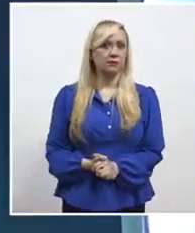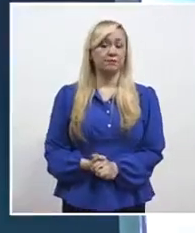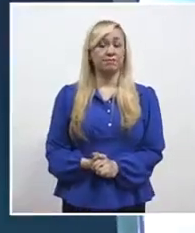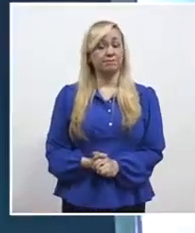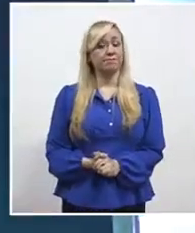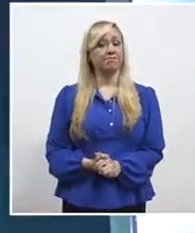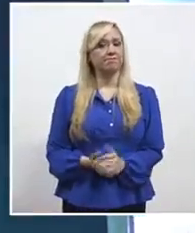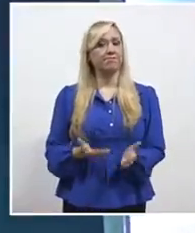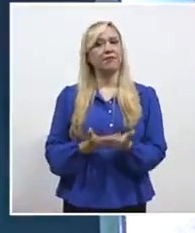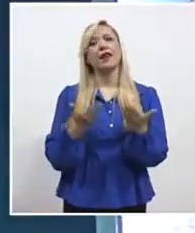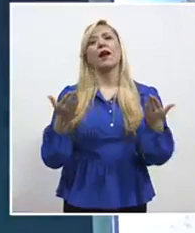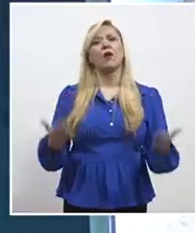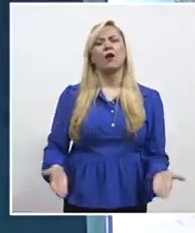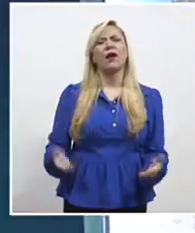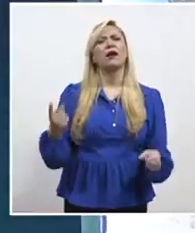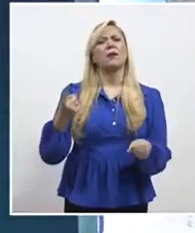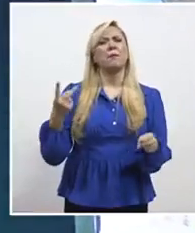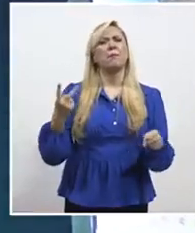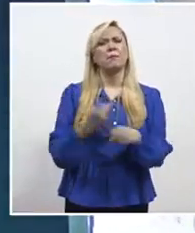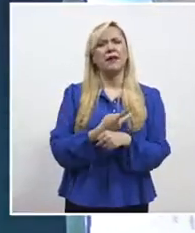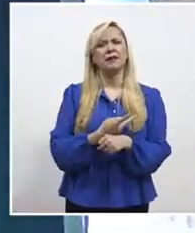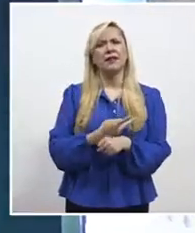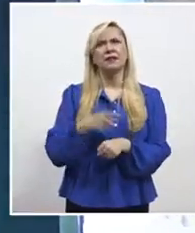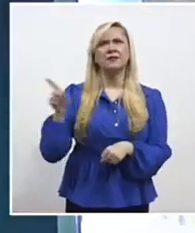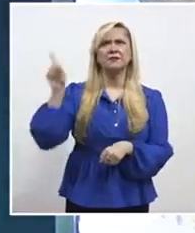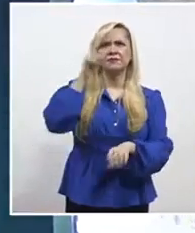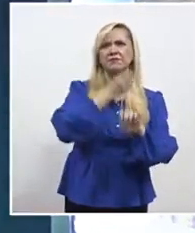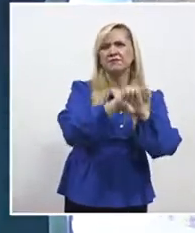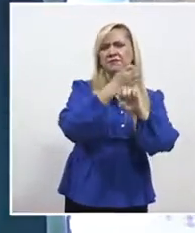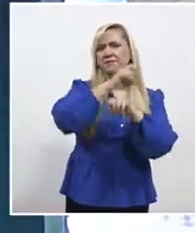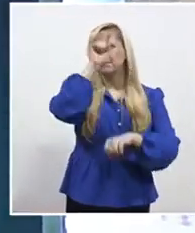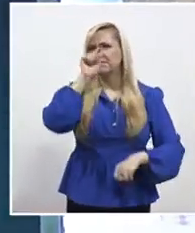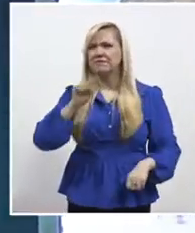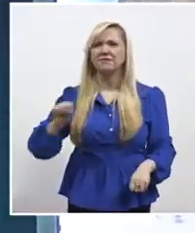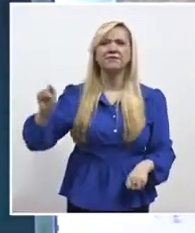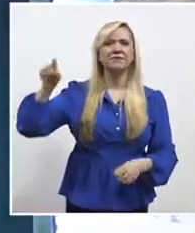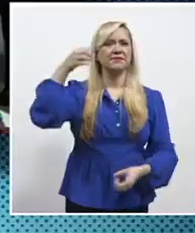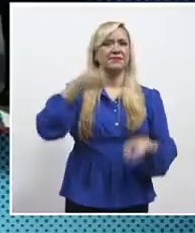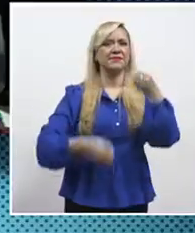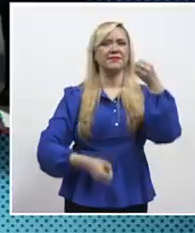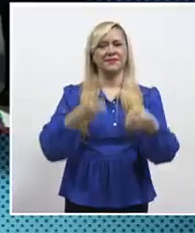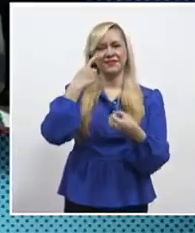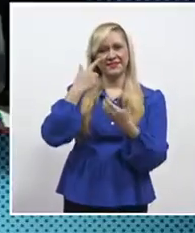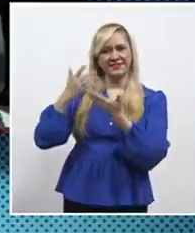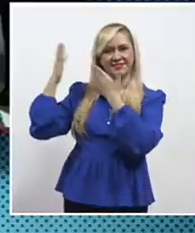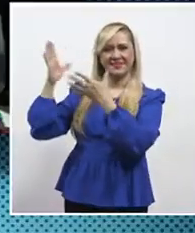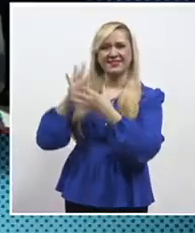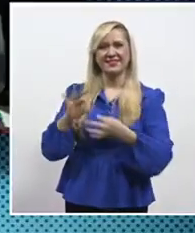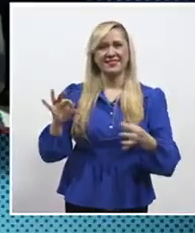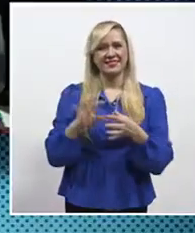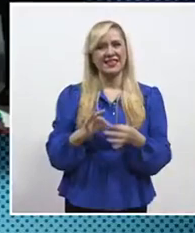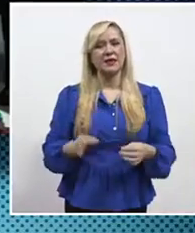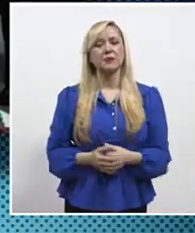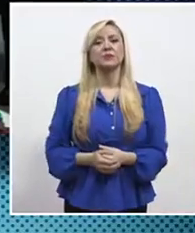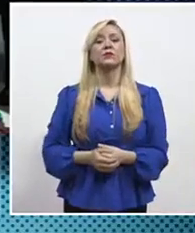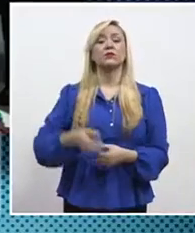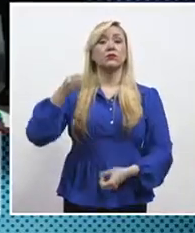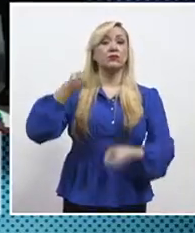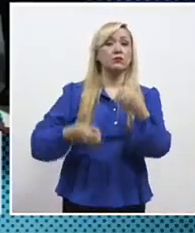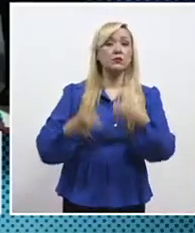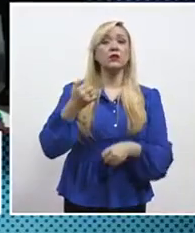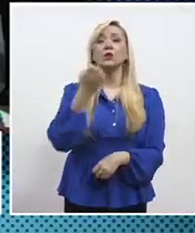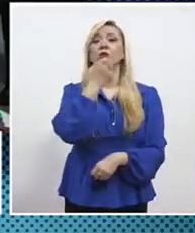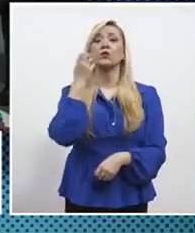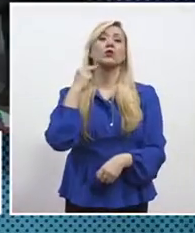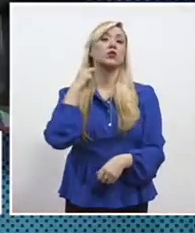Ahora realizamos un recorrido por algunas judicaturas locales con Jesús Daza. El Poder Judicial y el Colegio de Notarios del